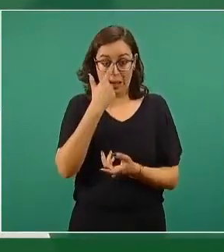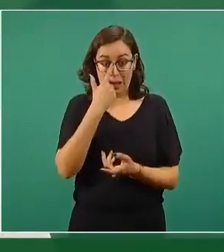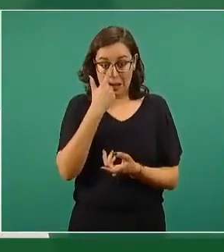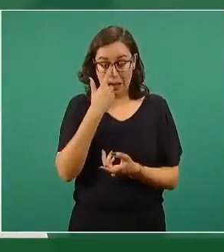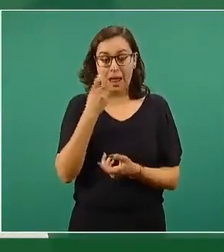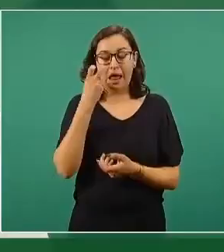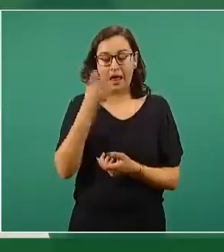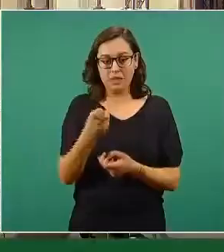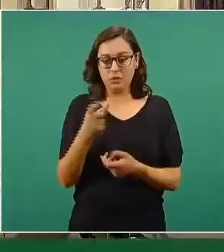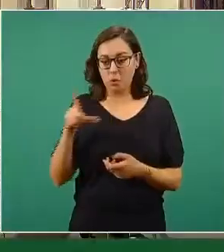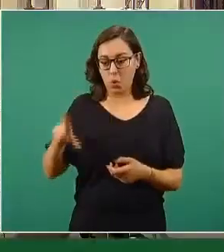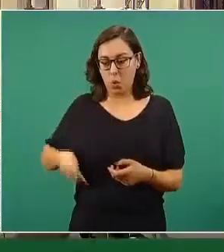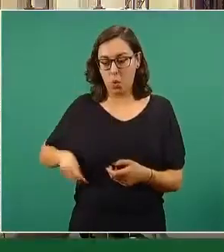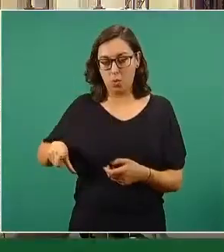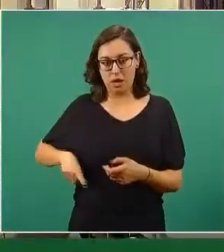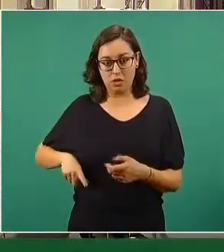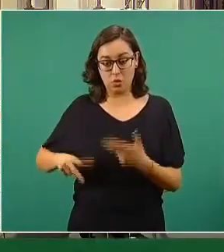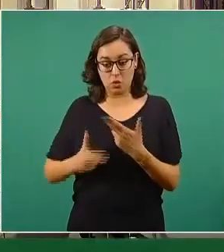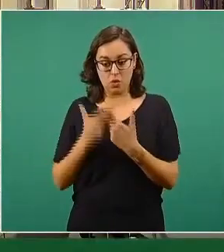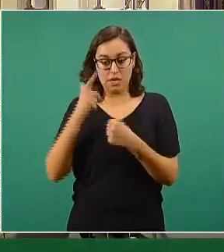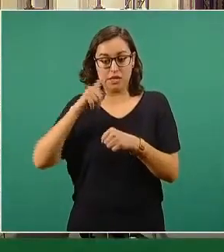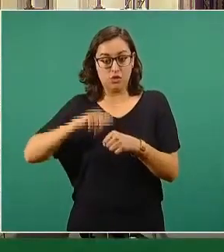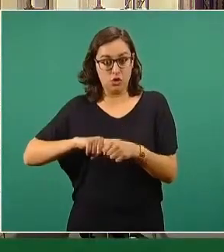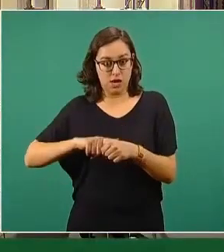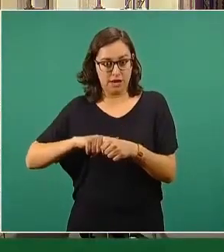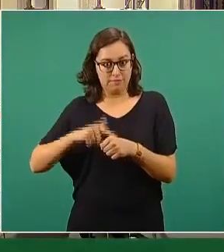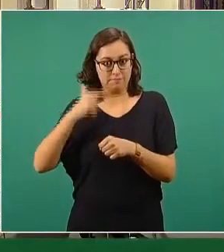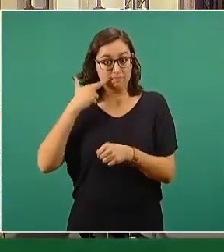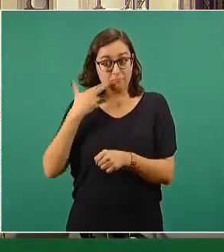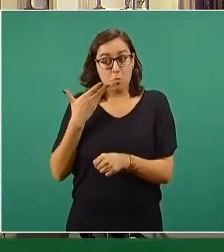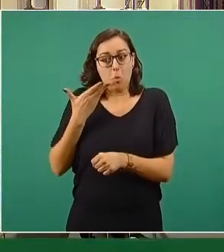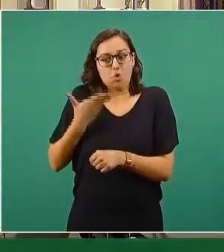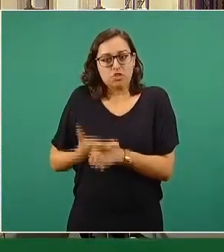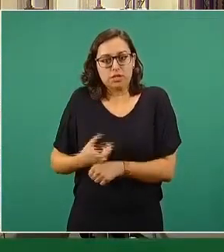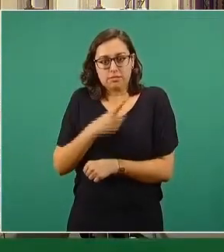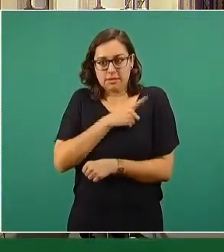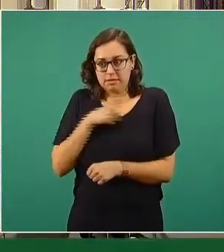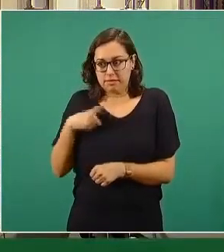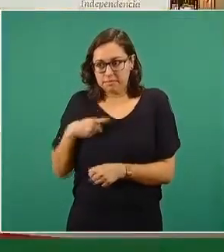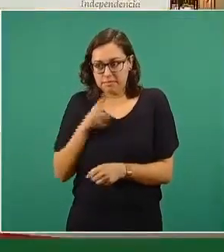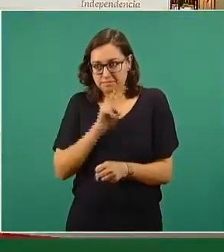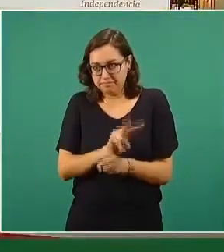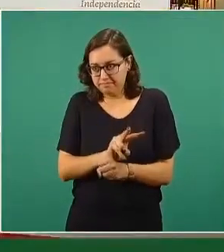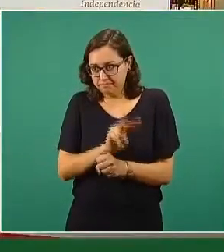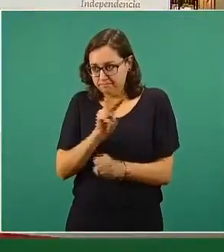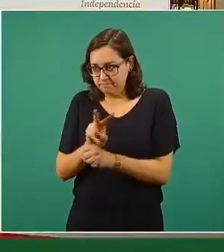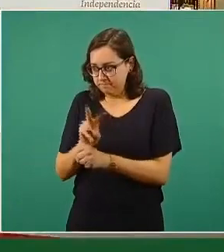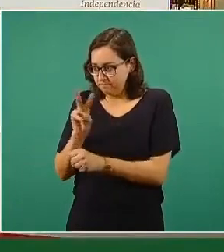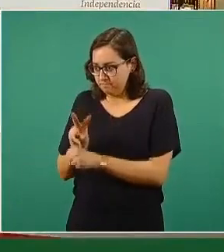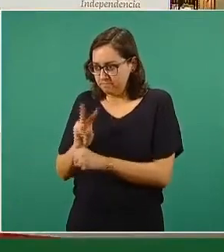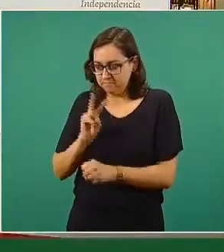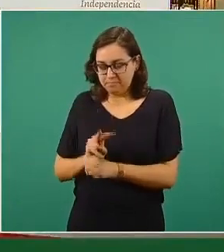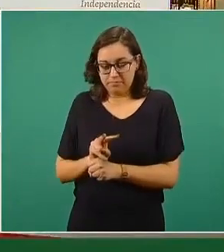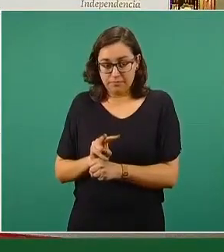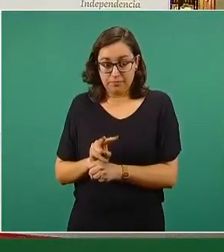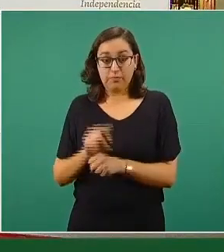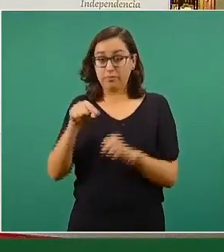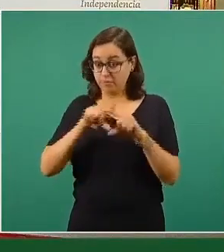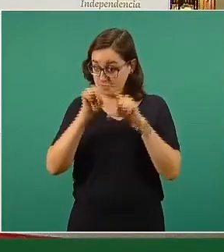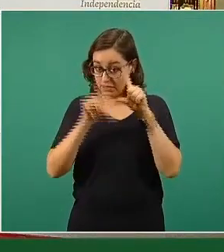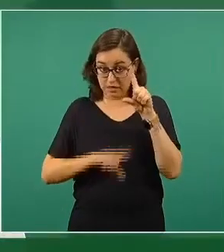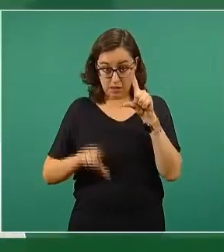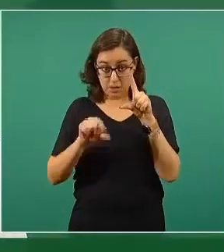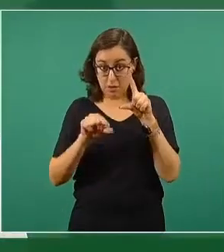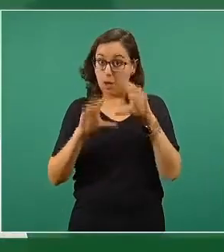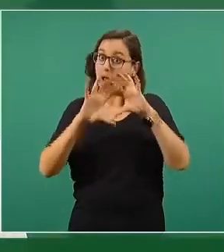sanitarias, se responsabilicen de la vigilancia de lo que pueda ocurrir con la vacuna. Insisto, en México y en el